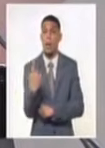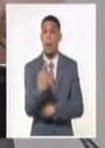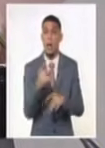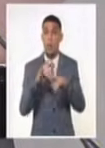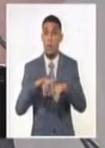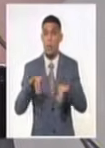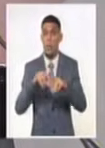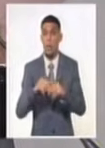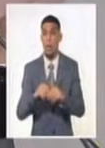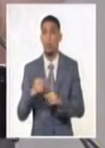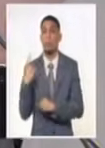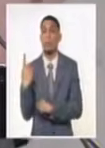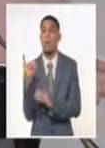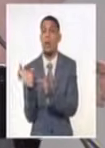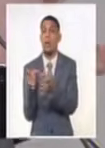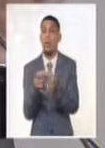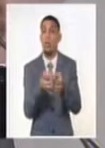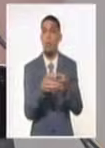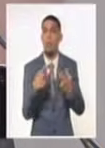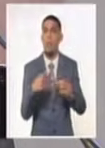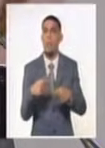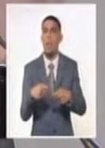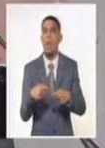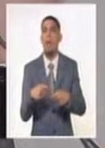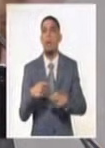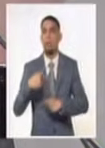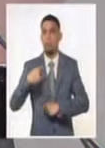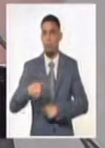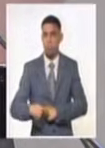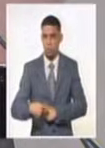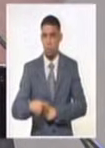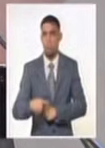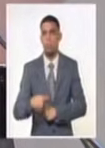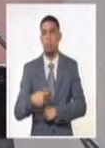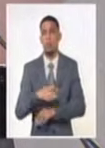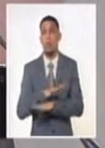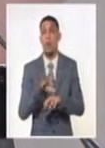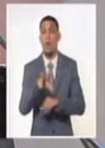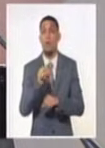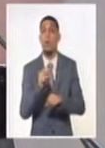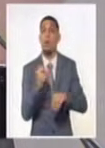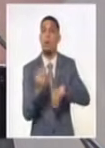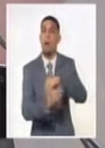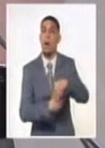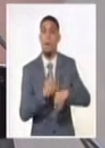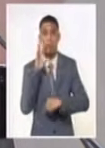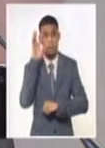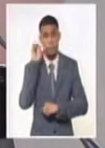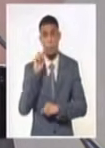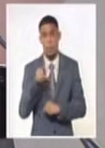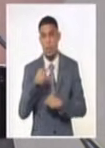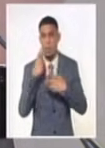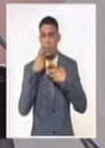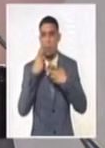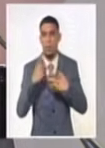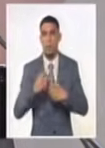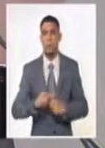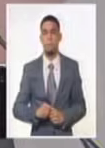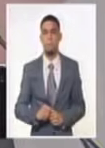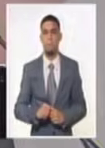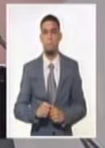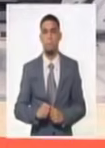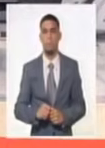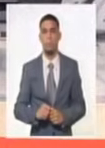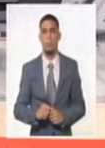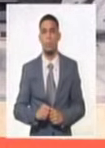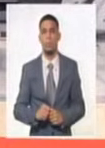año tiene que tomar sus decisiones de frente a la realidad objetiva que marca su